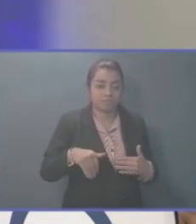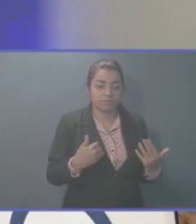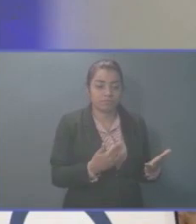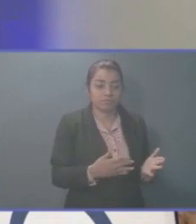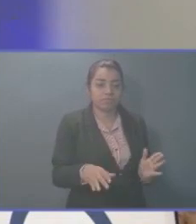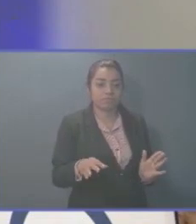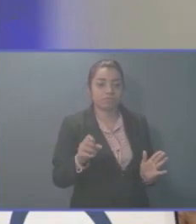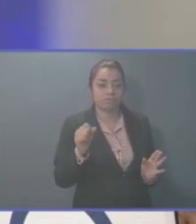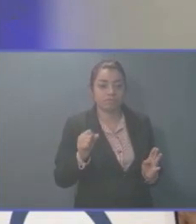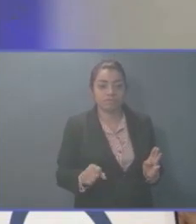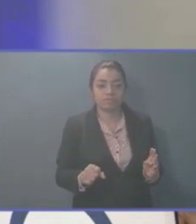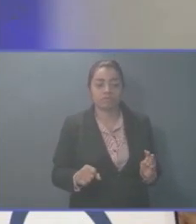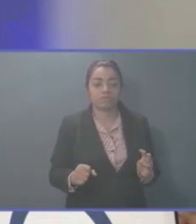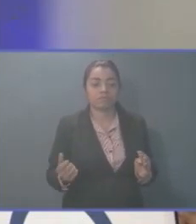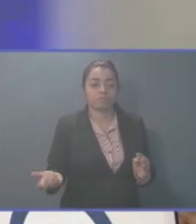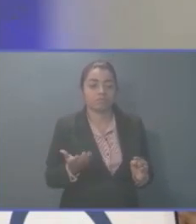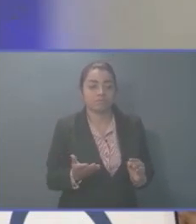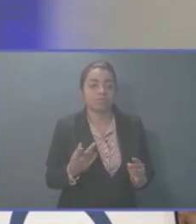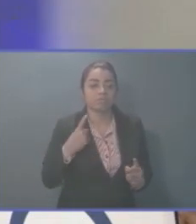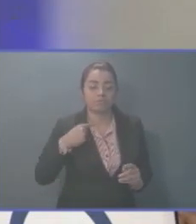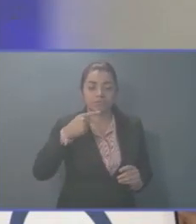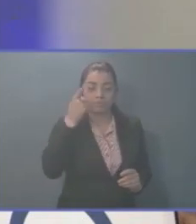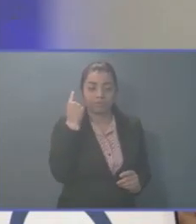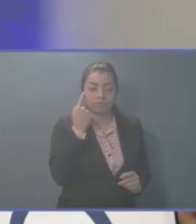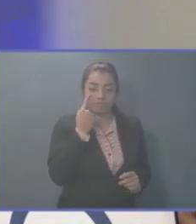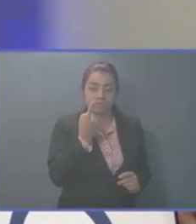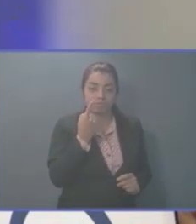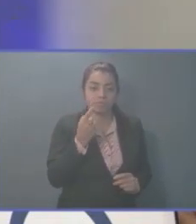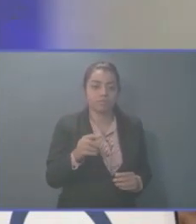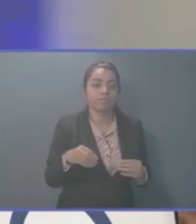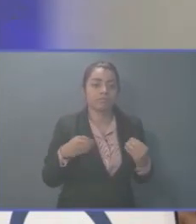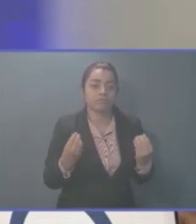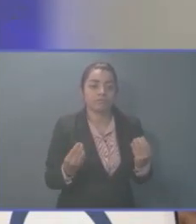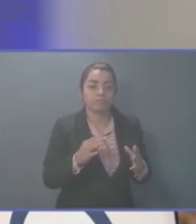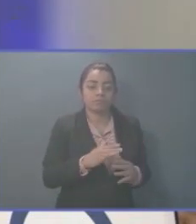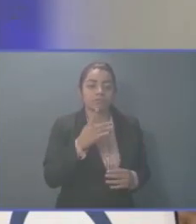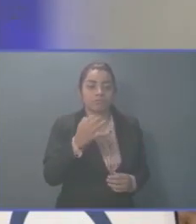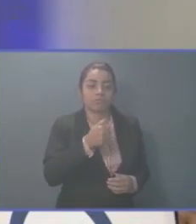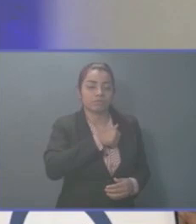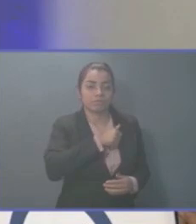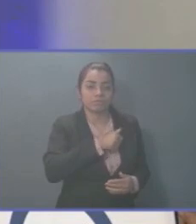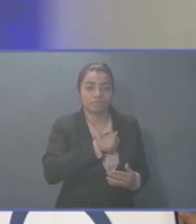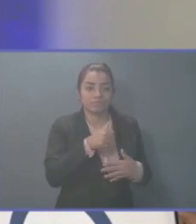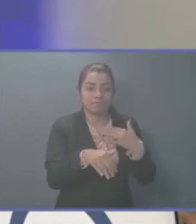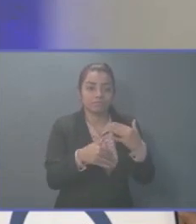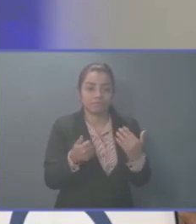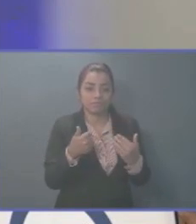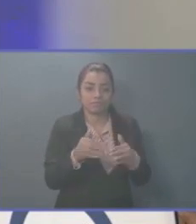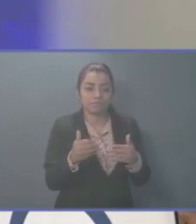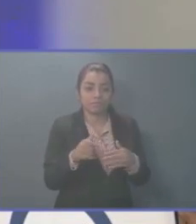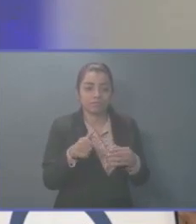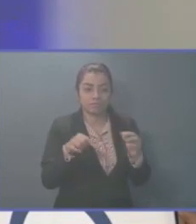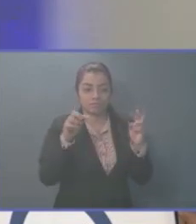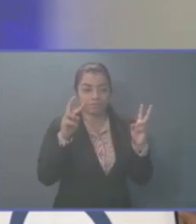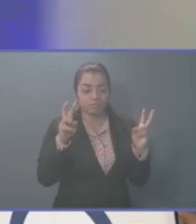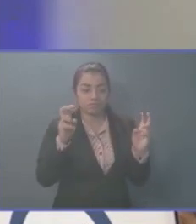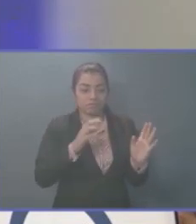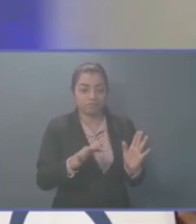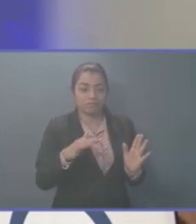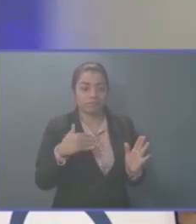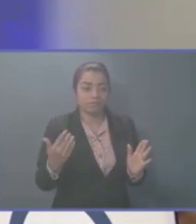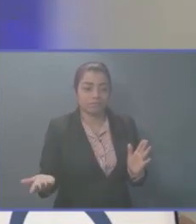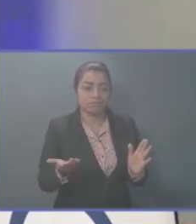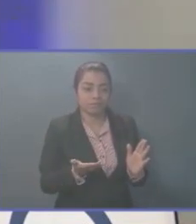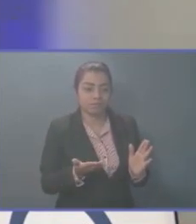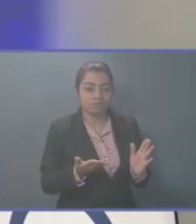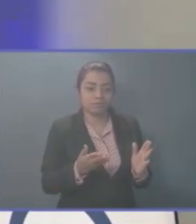instituto? Ayer ya veíamos cómo tenían que recusarse de conocer ciertos temas porque va a existir